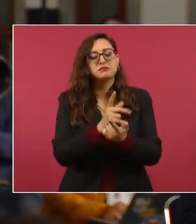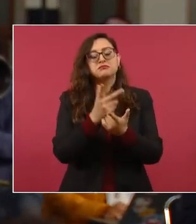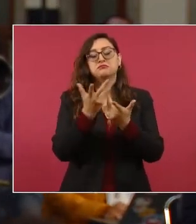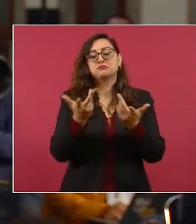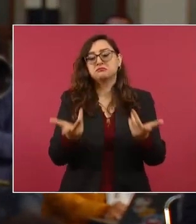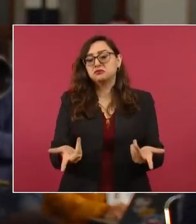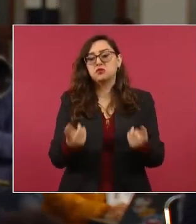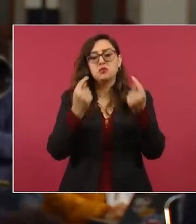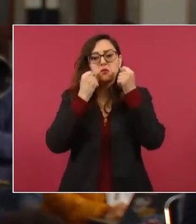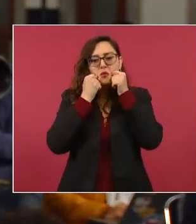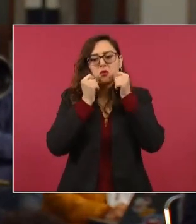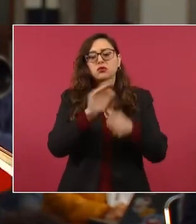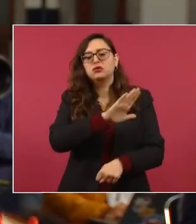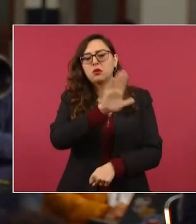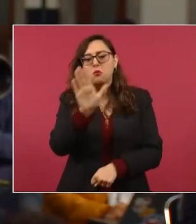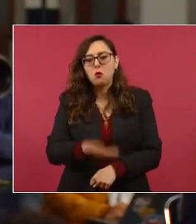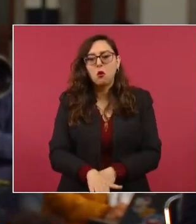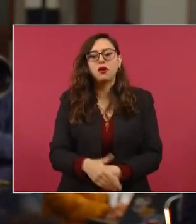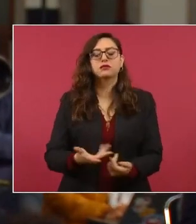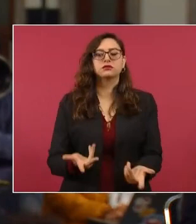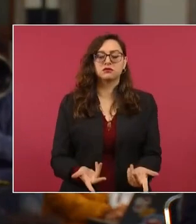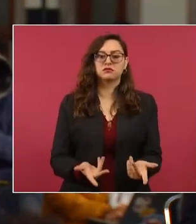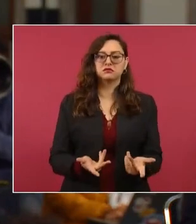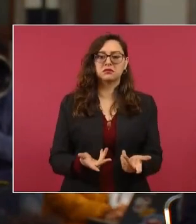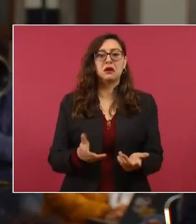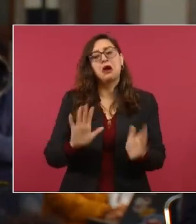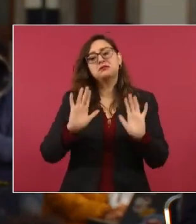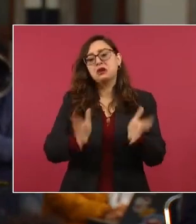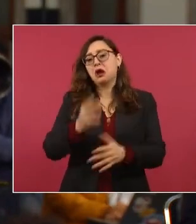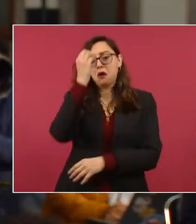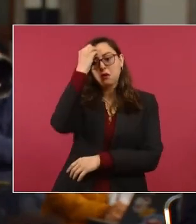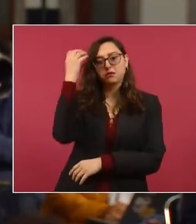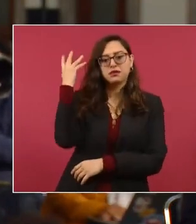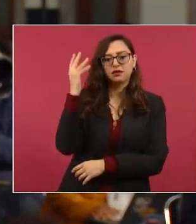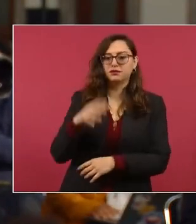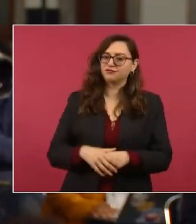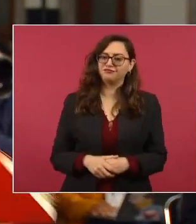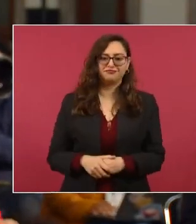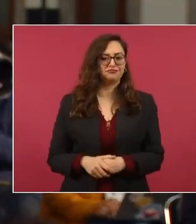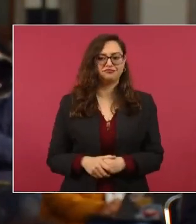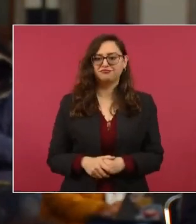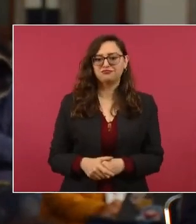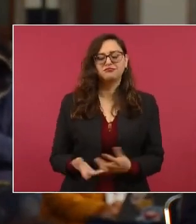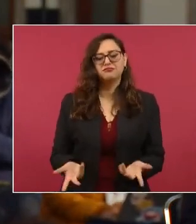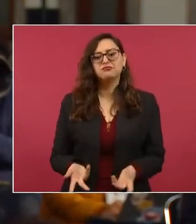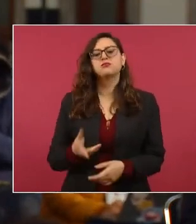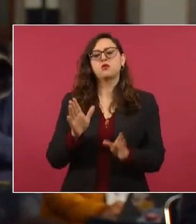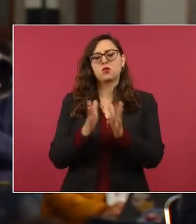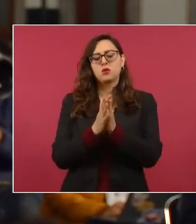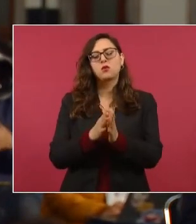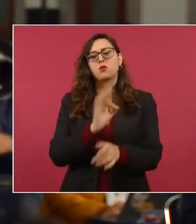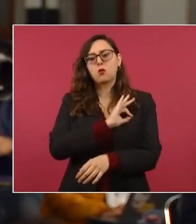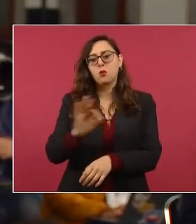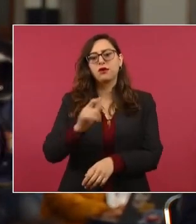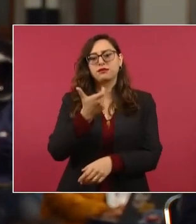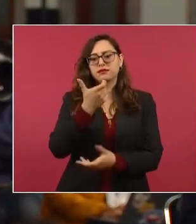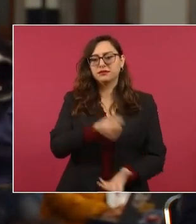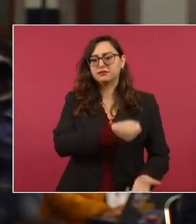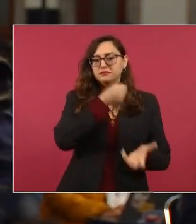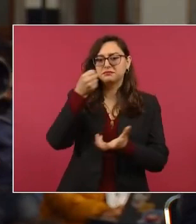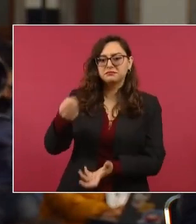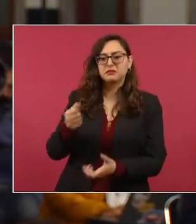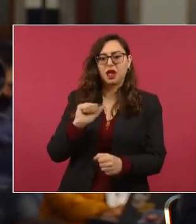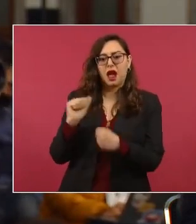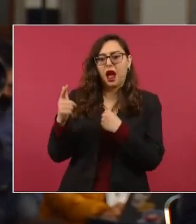cuerpos, pero que se dé la oportunidad que con ese recurso una partida sea precisamente de la recuperación para las familiares de las víctimas,